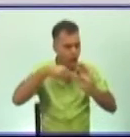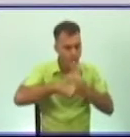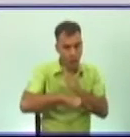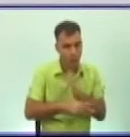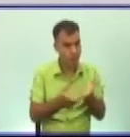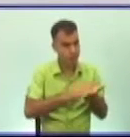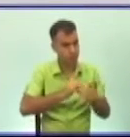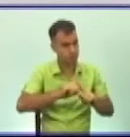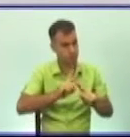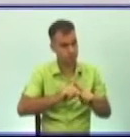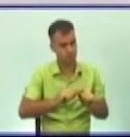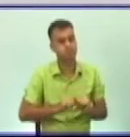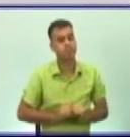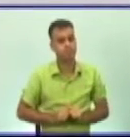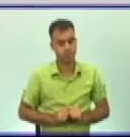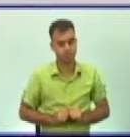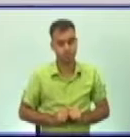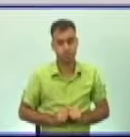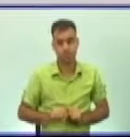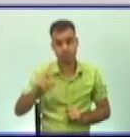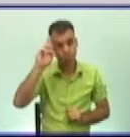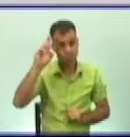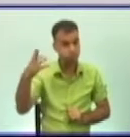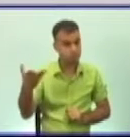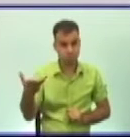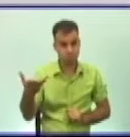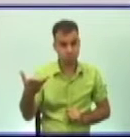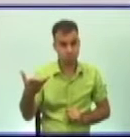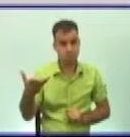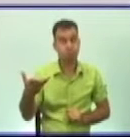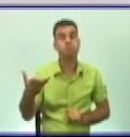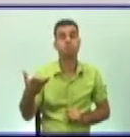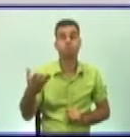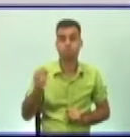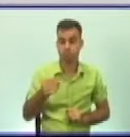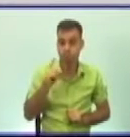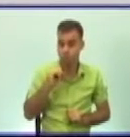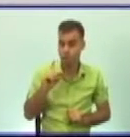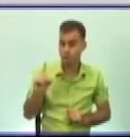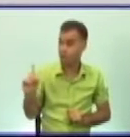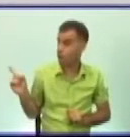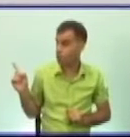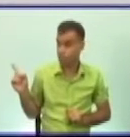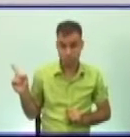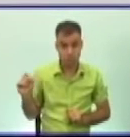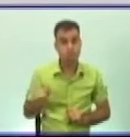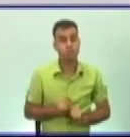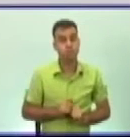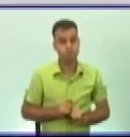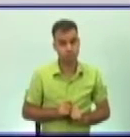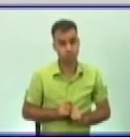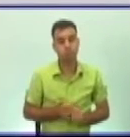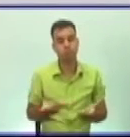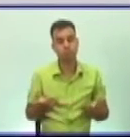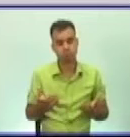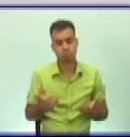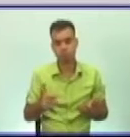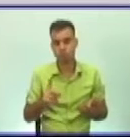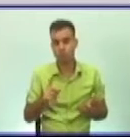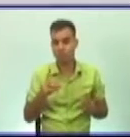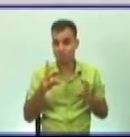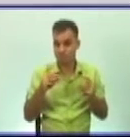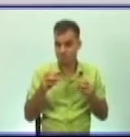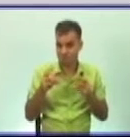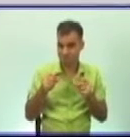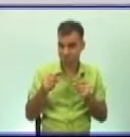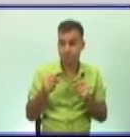Entonces, nosotros les recordamos a ustedes que a partir de esta expresión que aparece en pantalla, entonces el valor de